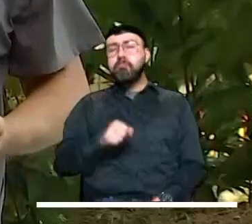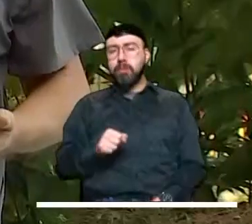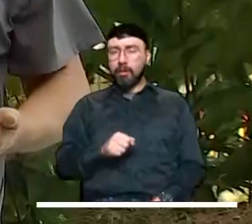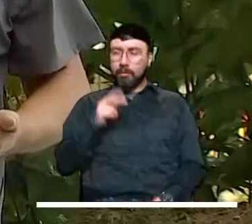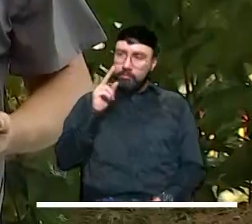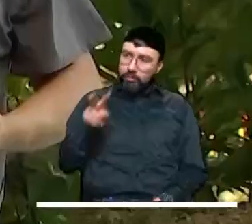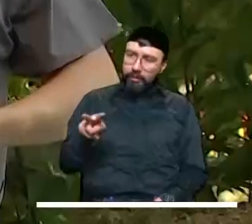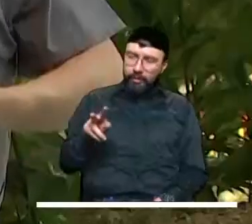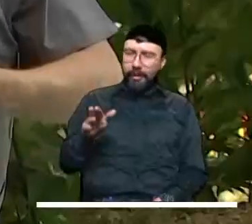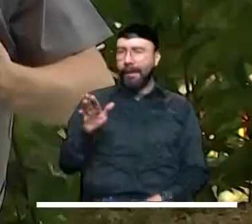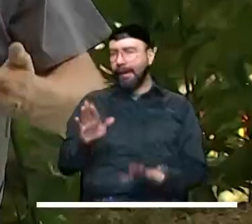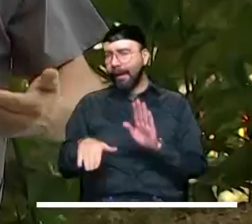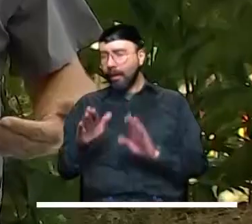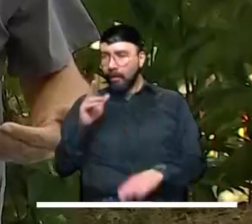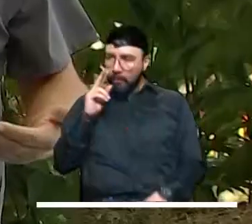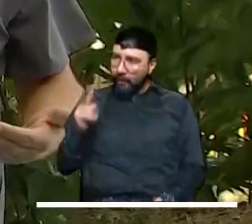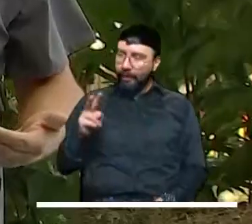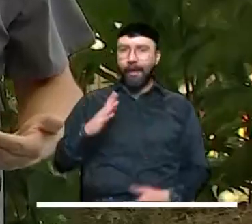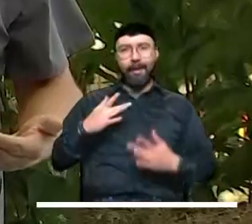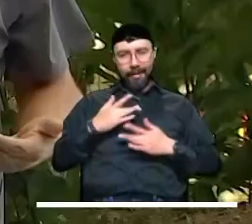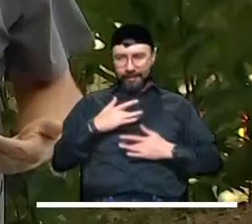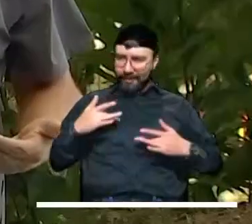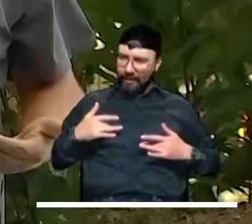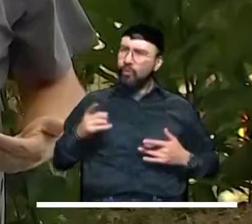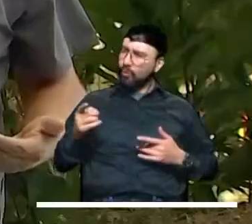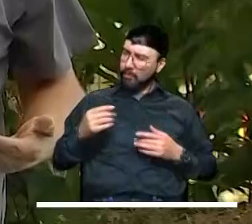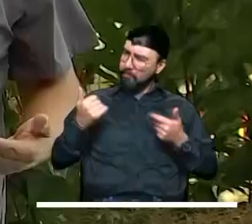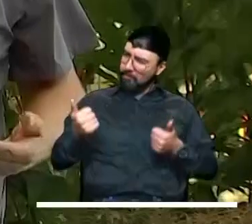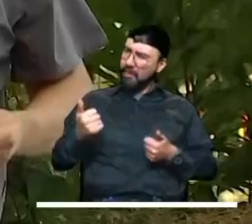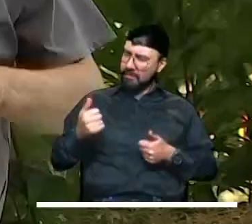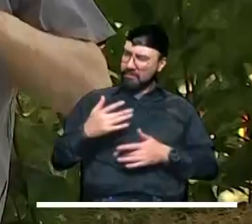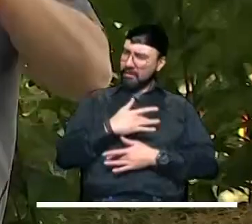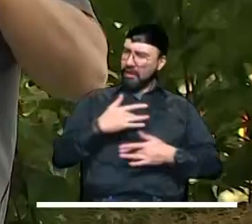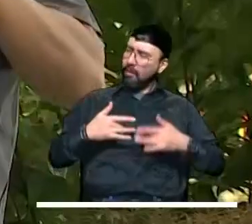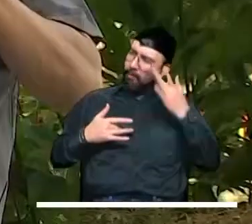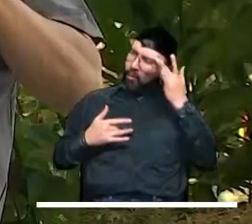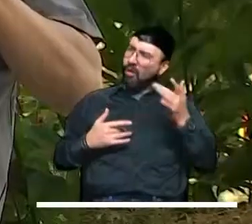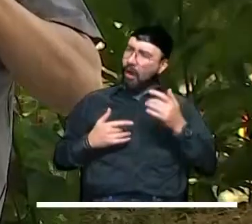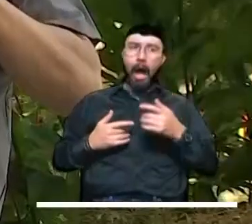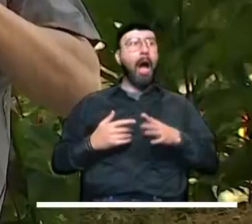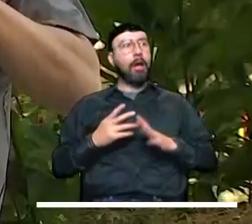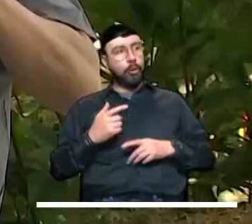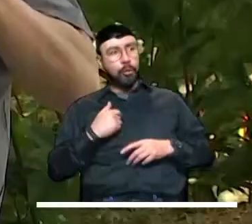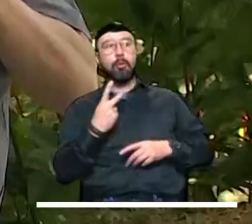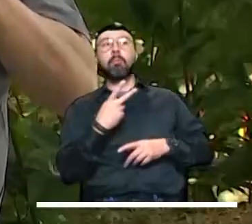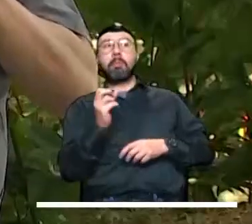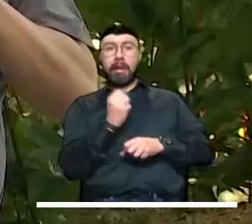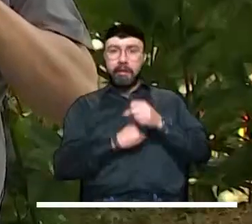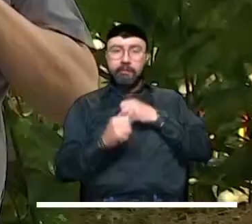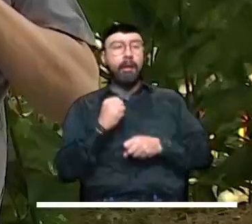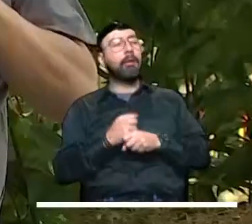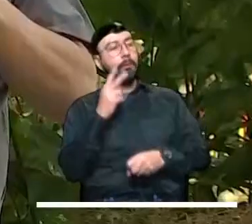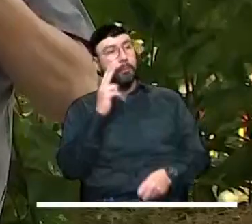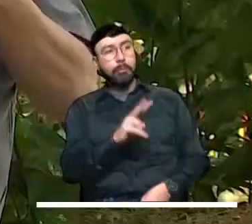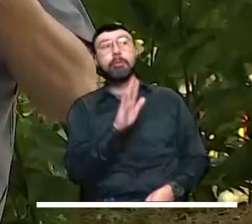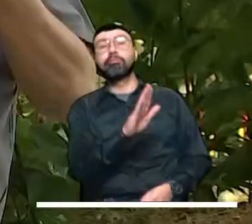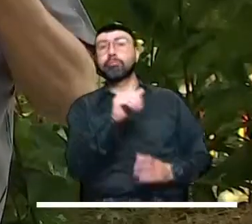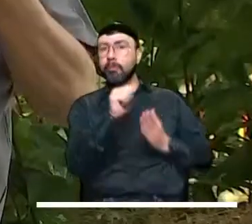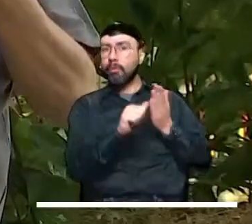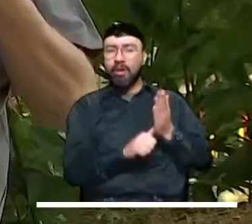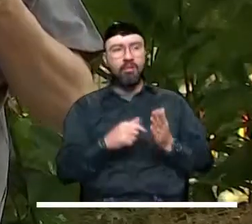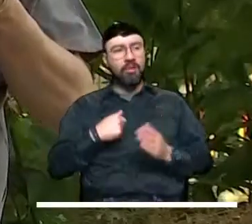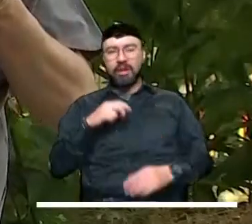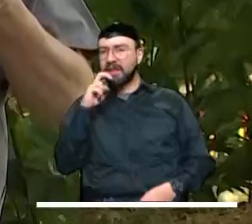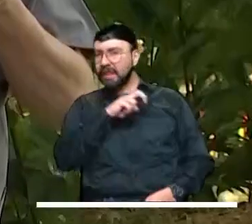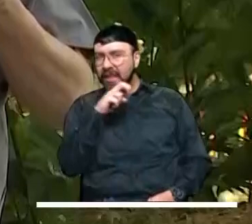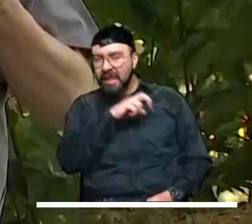veo ocasionalmente muy sanos y les pregunto por qué. Y me dicen, hace 20 años nosotros vemos este programa, nosotros dejamos las